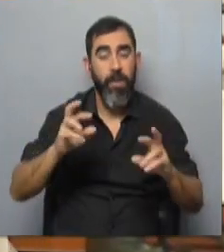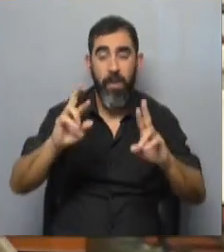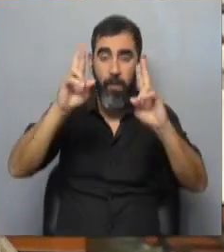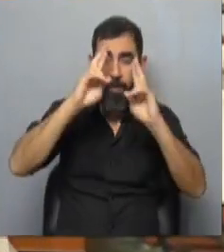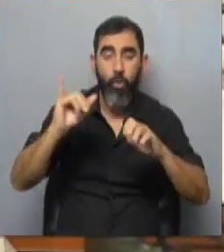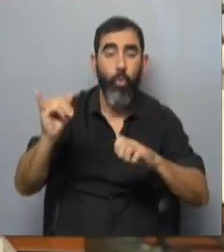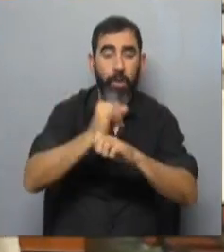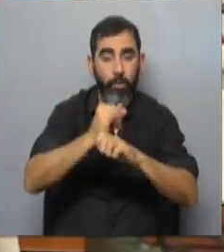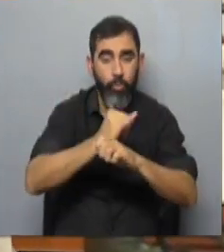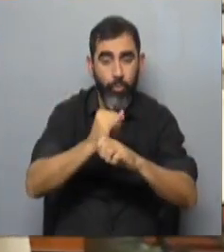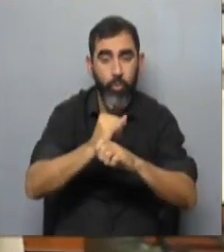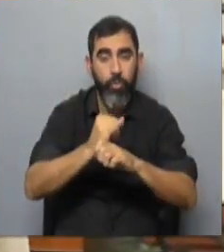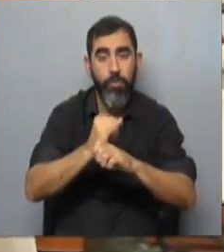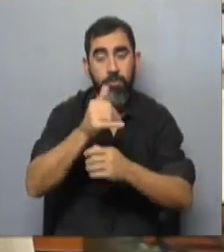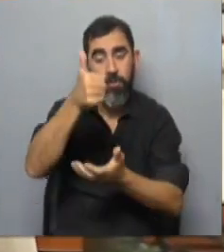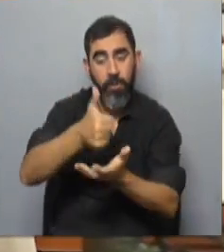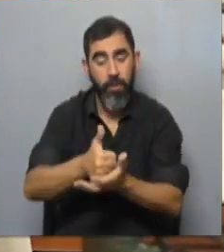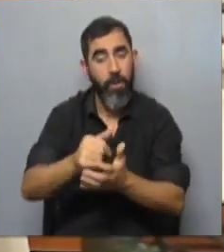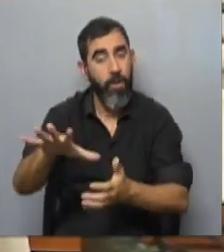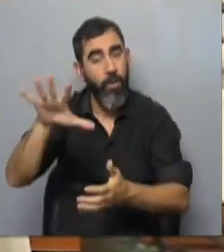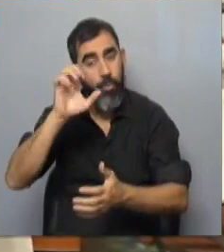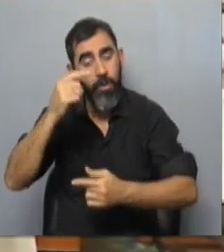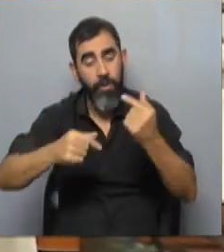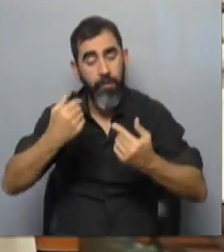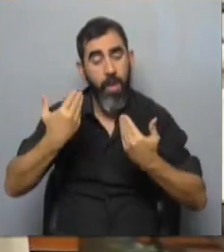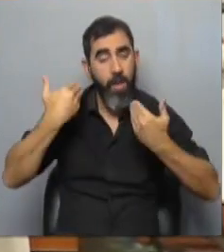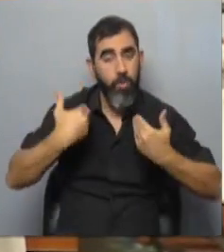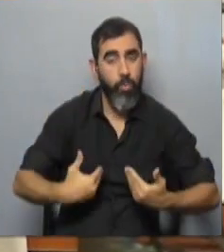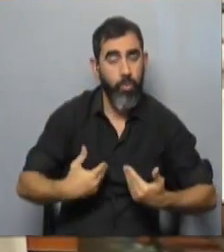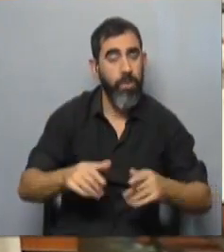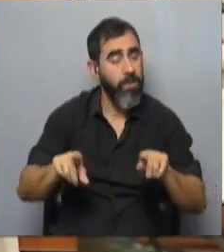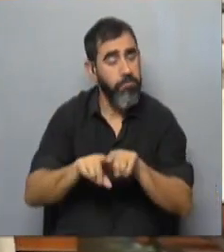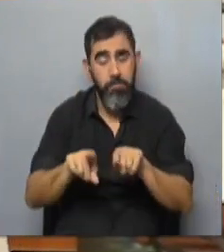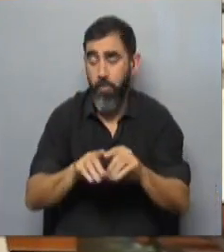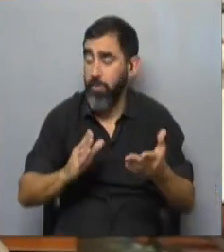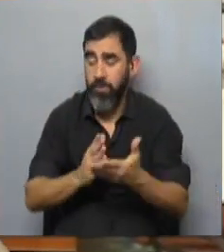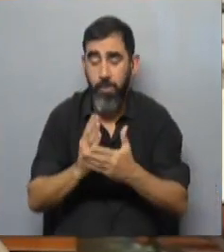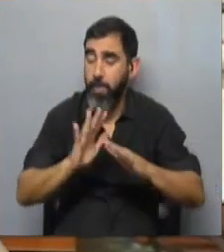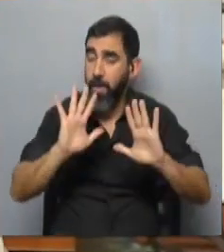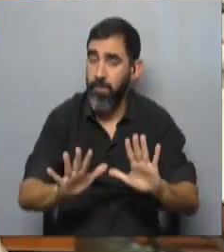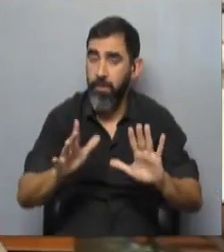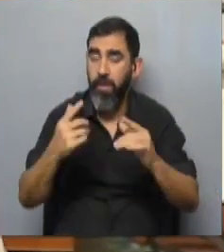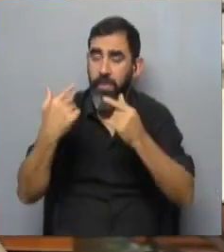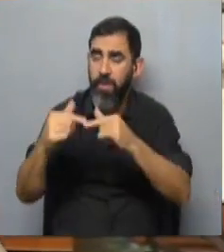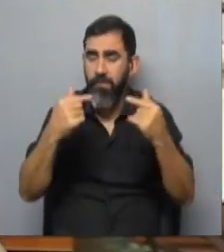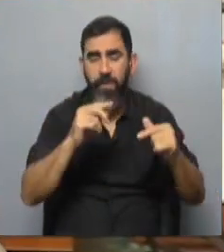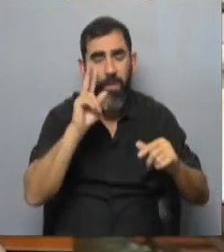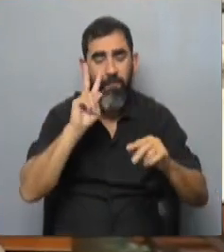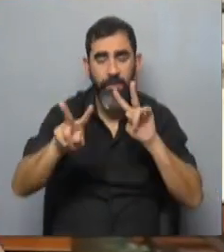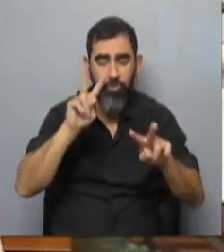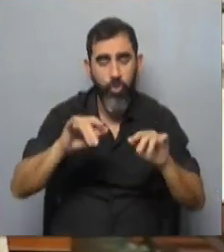de las instituciones, de comparecer en sala para escuchar diferentes posicionamientos. Como siempre sucede, una cosa es tener distintas